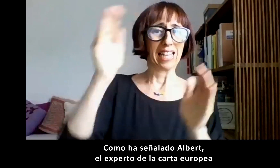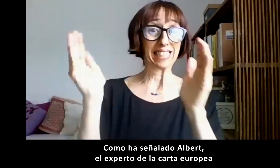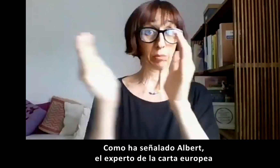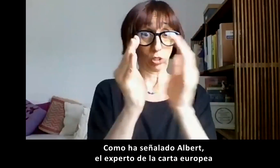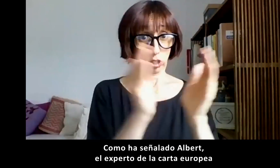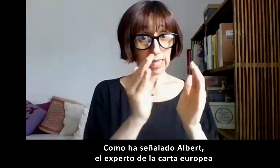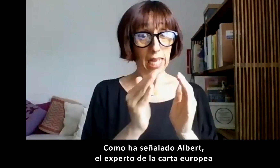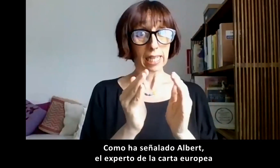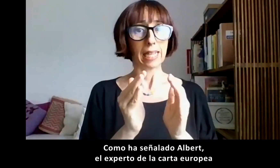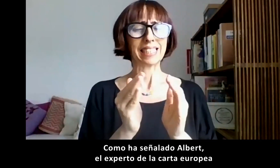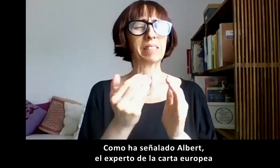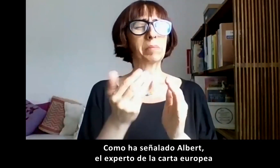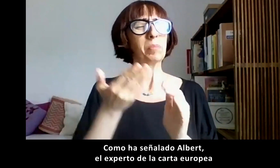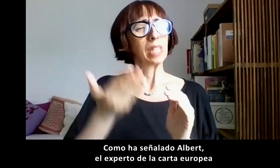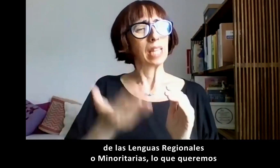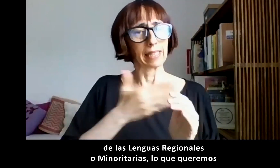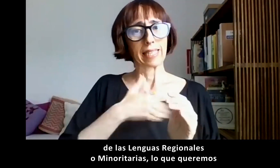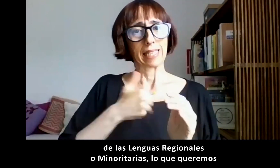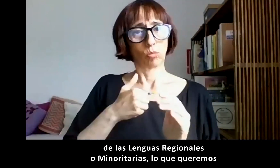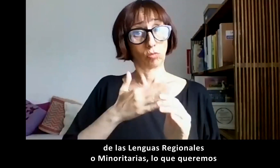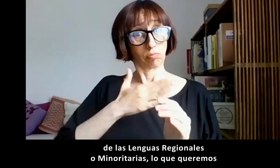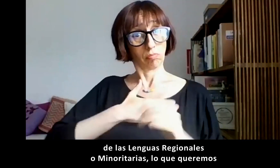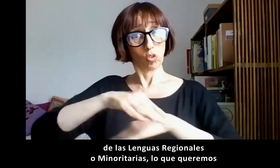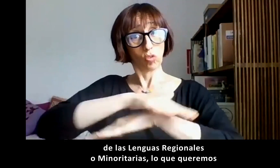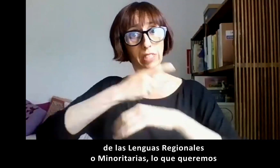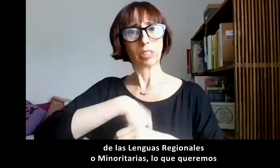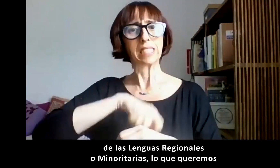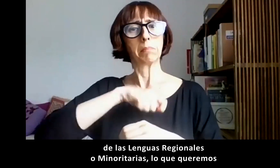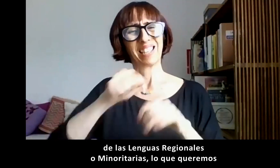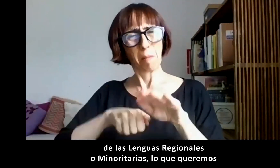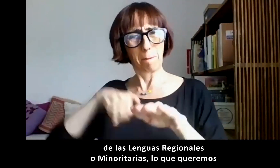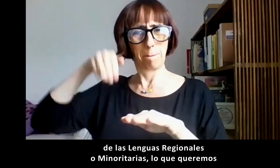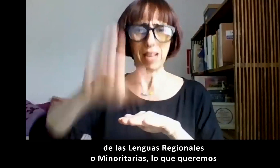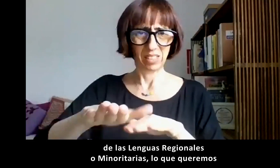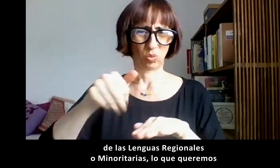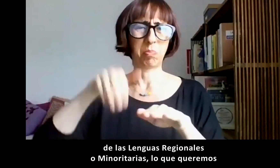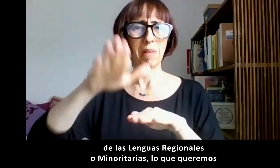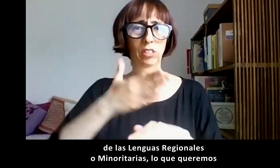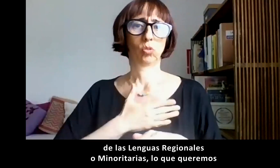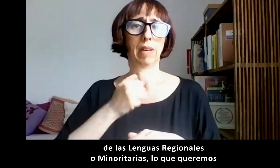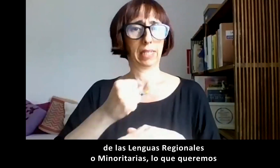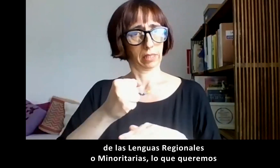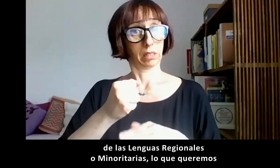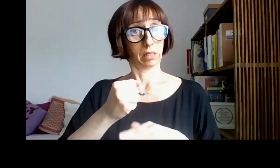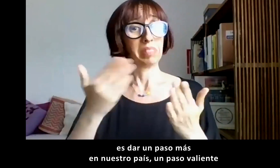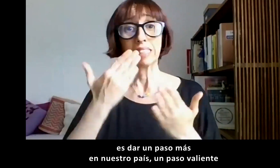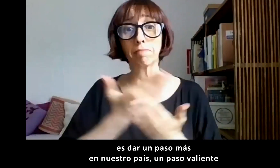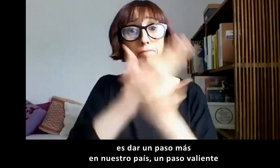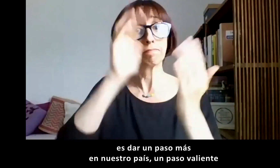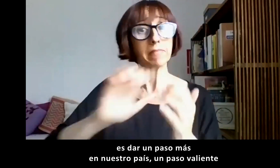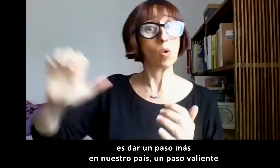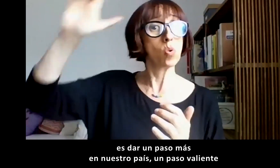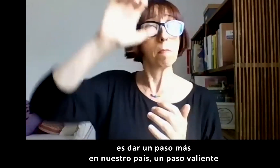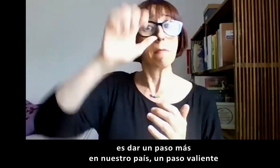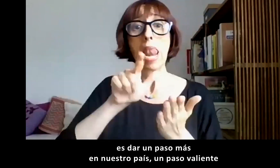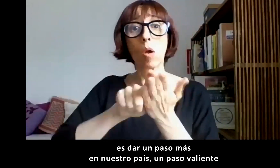la Carta Europea de Lenguas Minoritarias o Regionales, lo que queremos es dar un paso más en